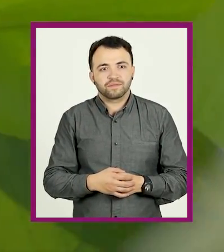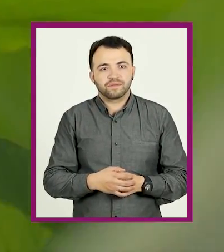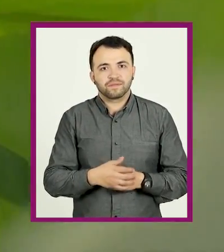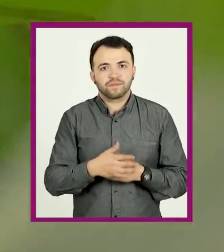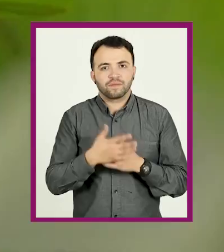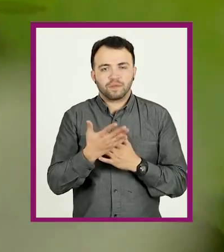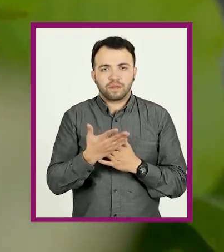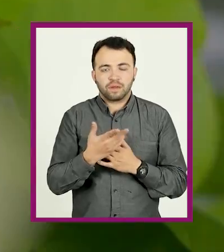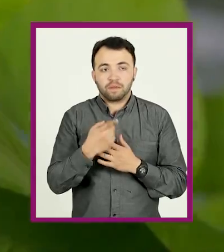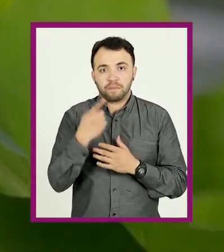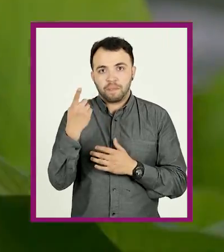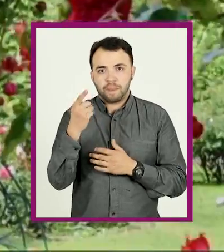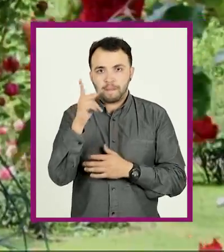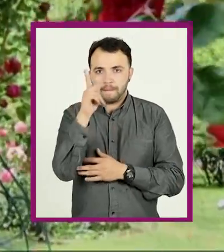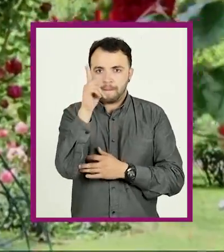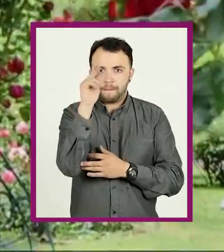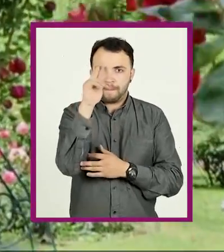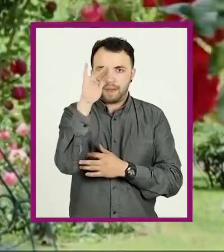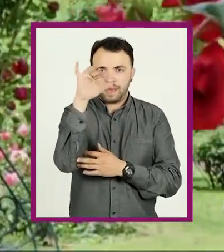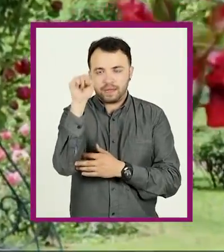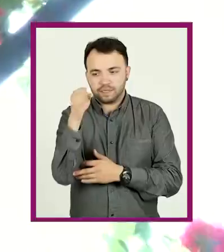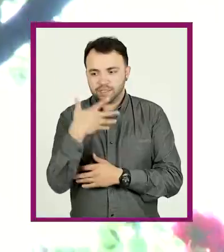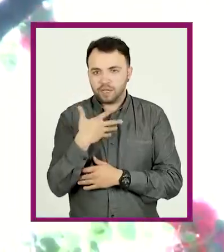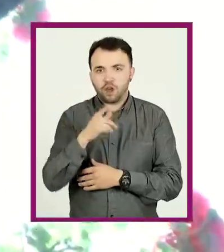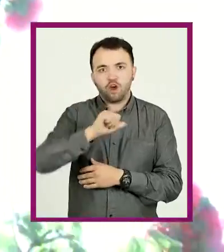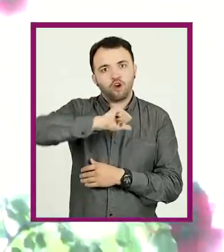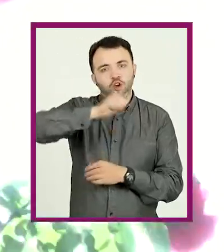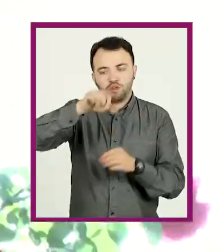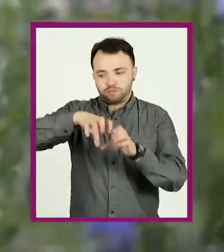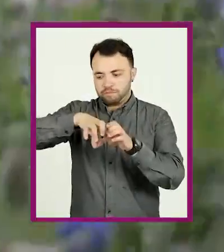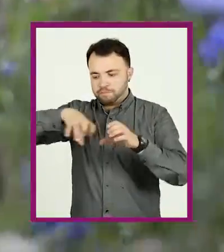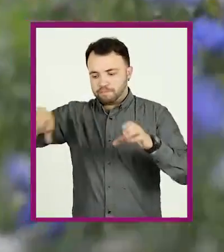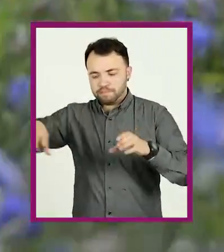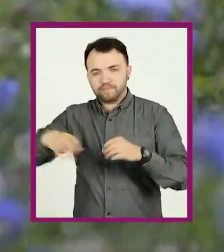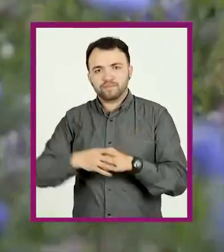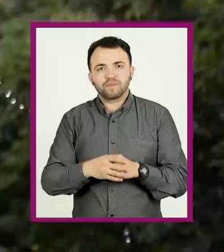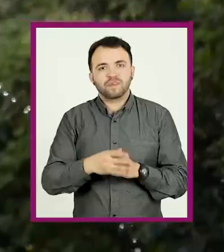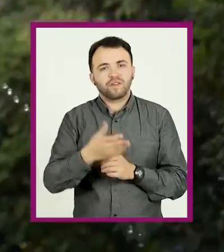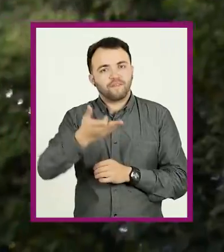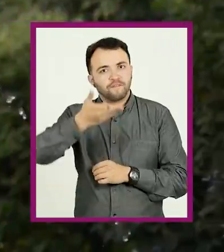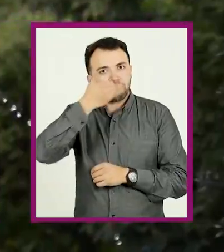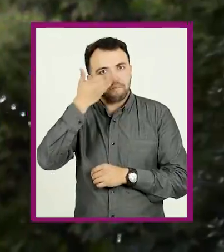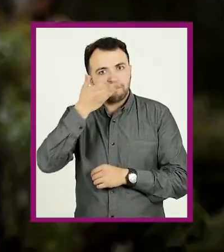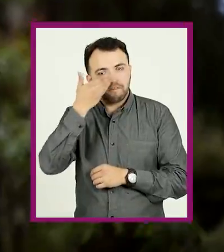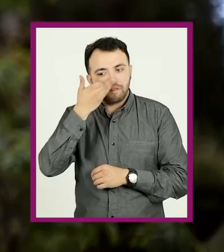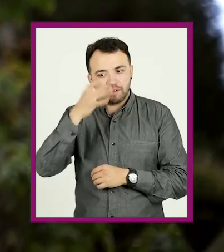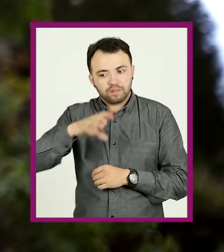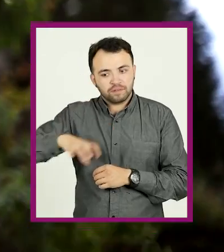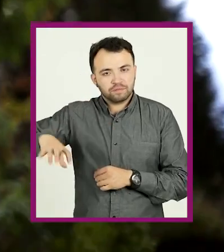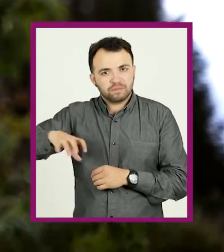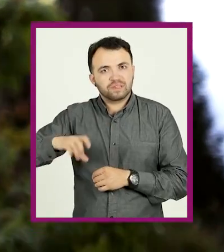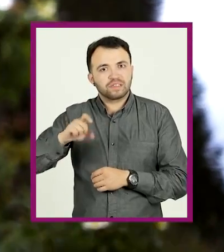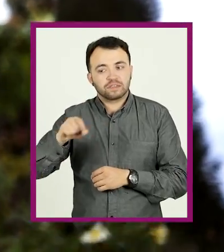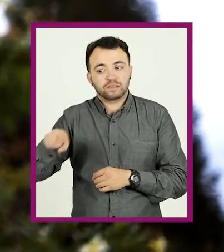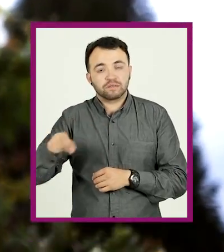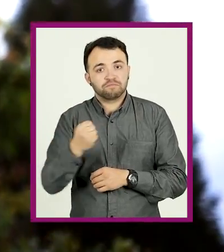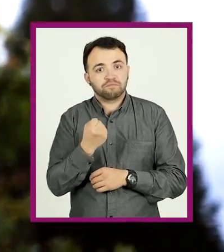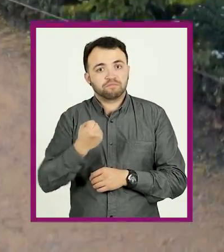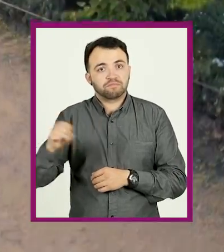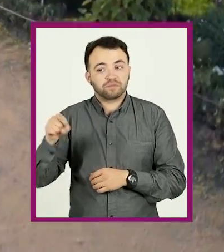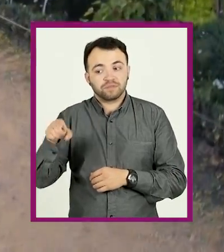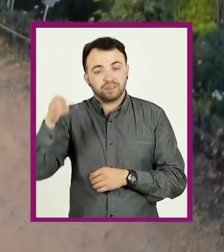En el 5º distrito de París se encuentra el Jardín de las Plantas, un sitio destacadísimo en el escenario de la